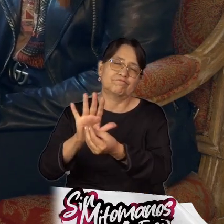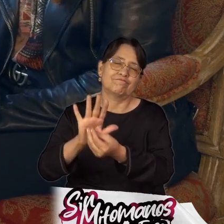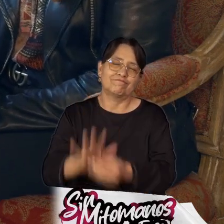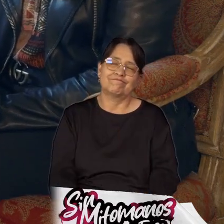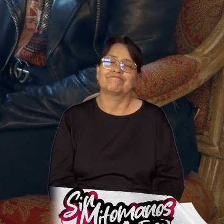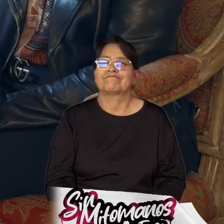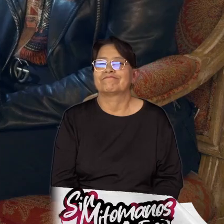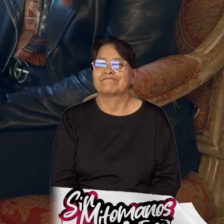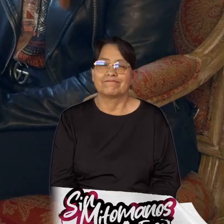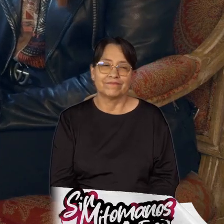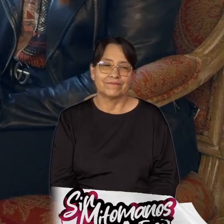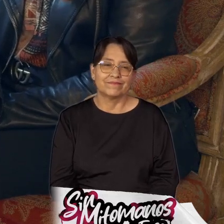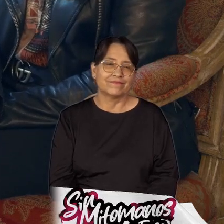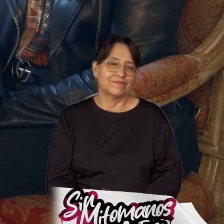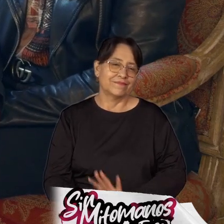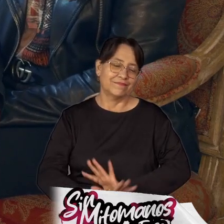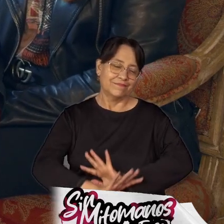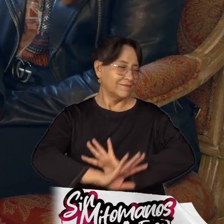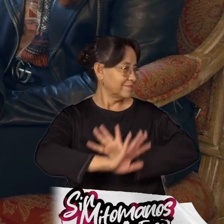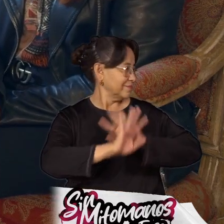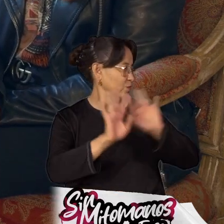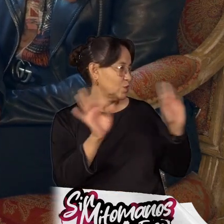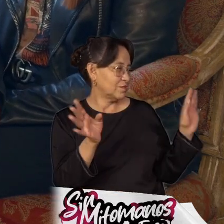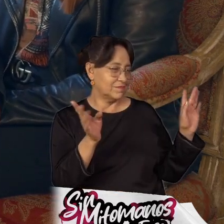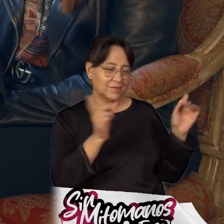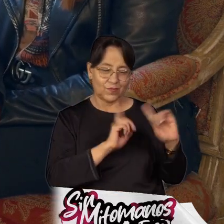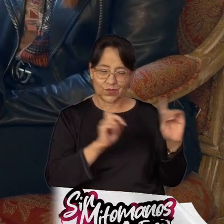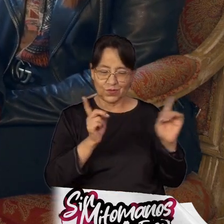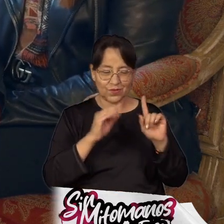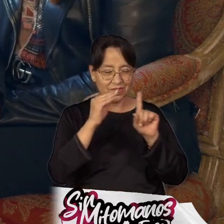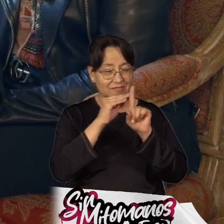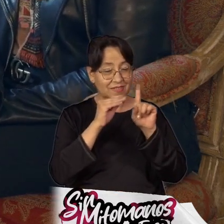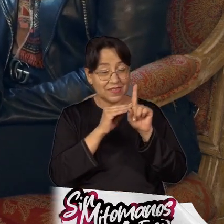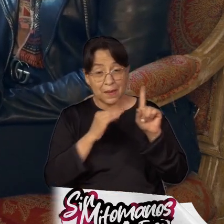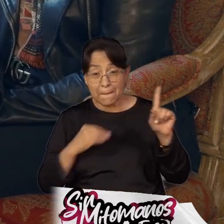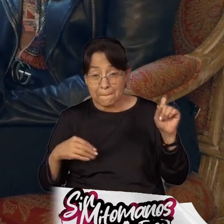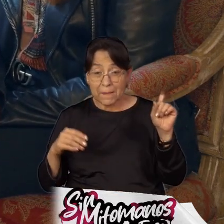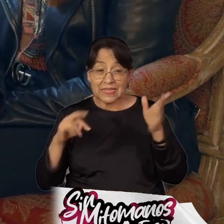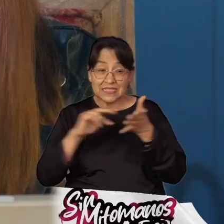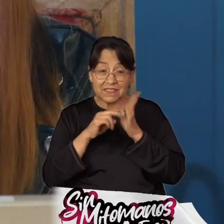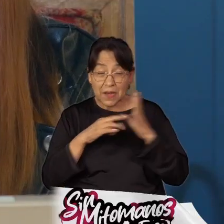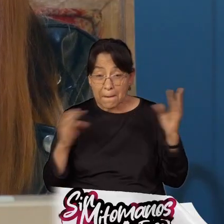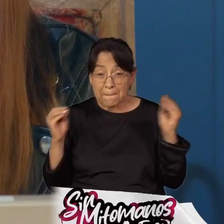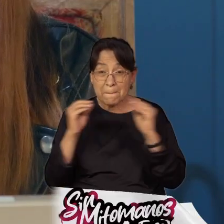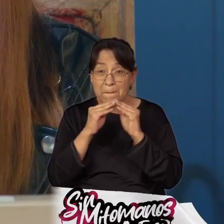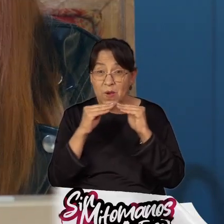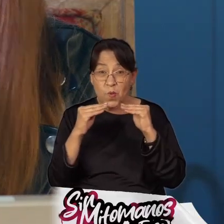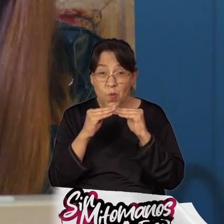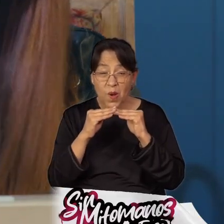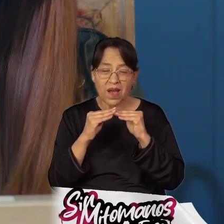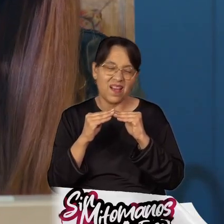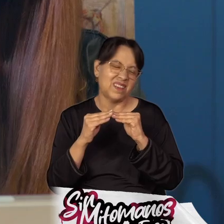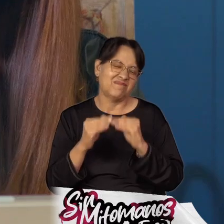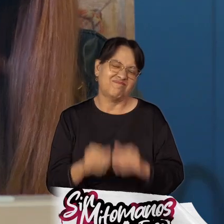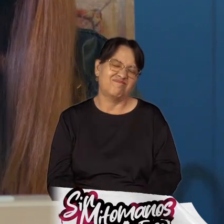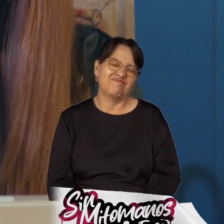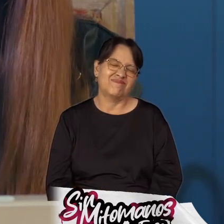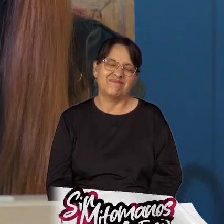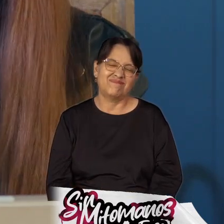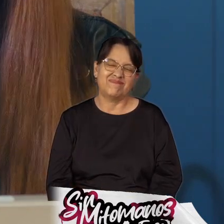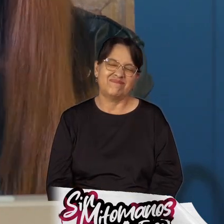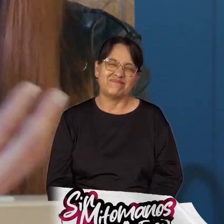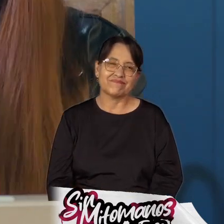ha quedado desvirtuado. Ya no es tratos más igualdad, sino